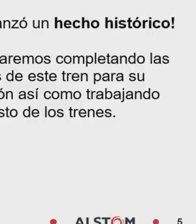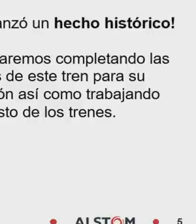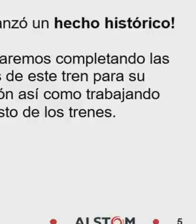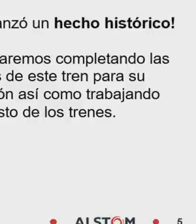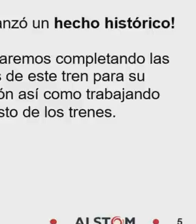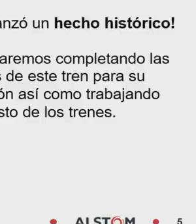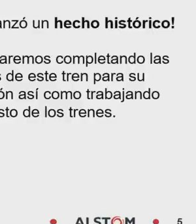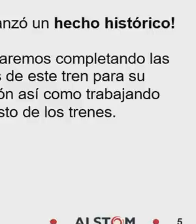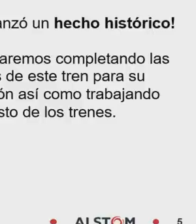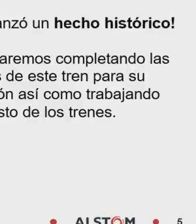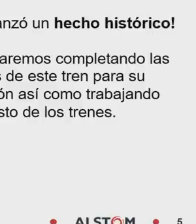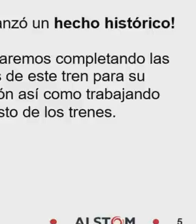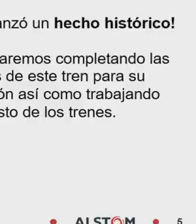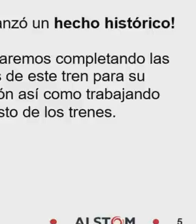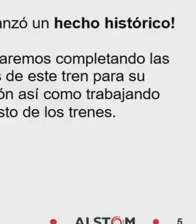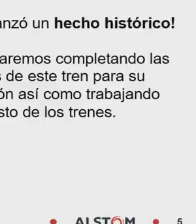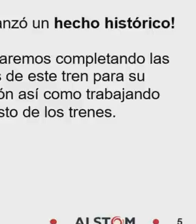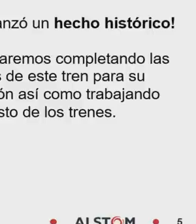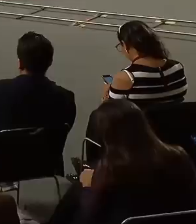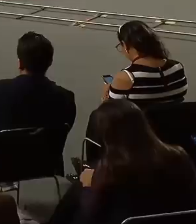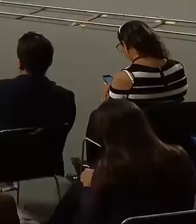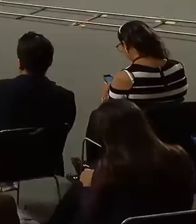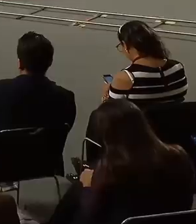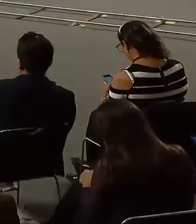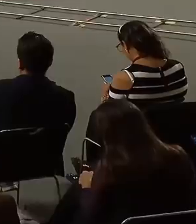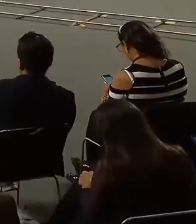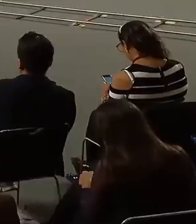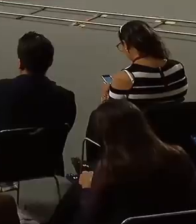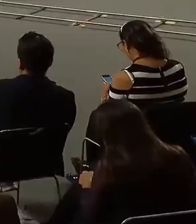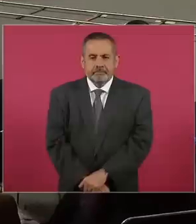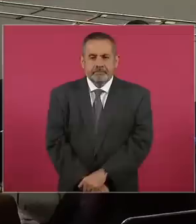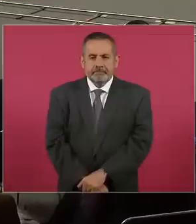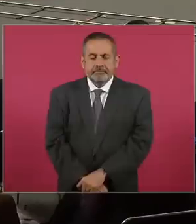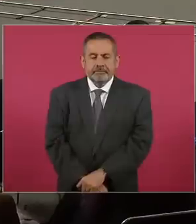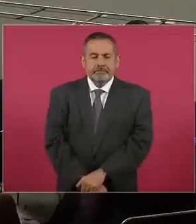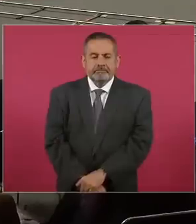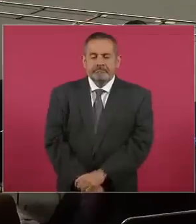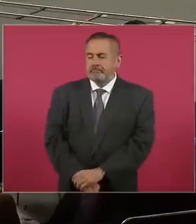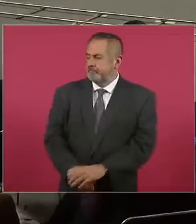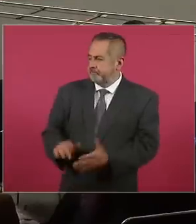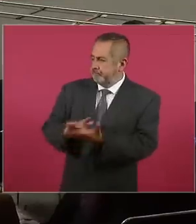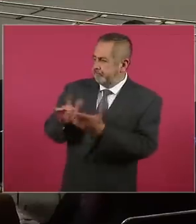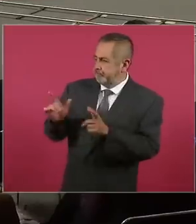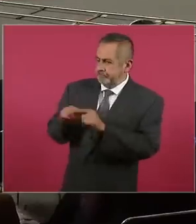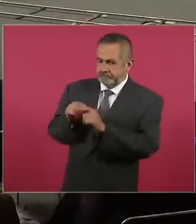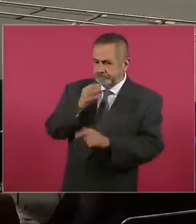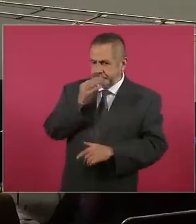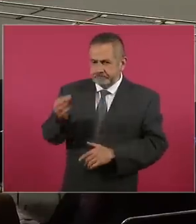100% seguro, fiable y con 100% de disponibilidad. Muchas gracias. Es todo, señor.